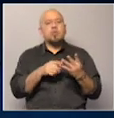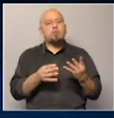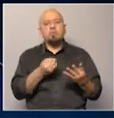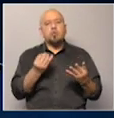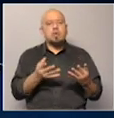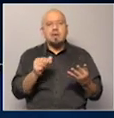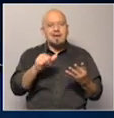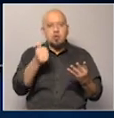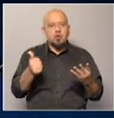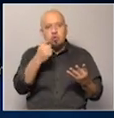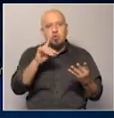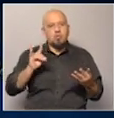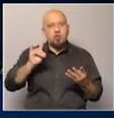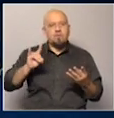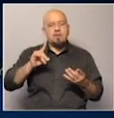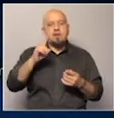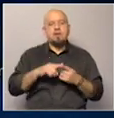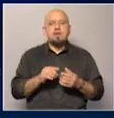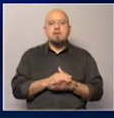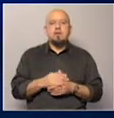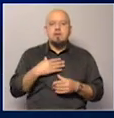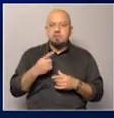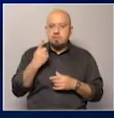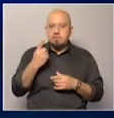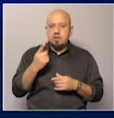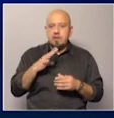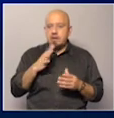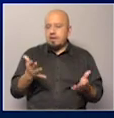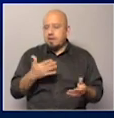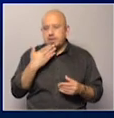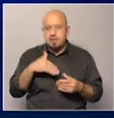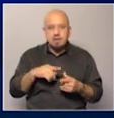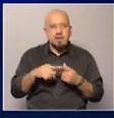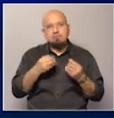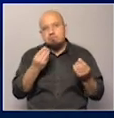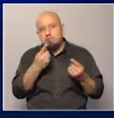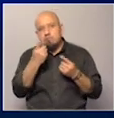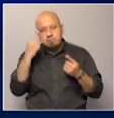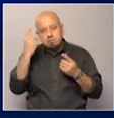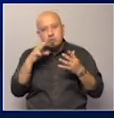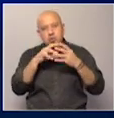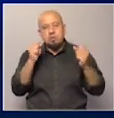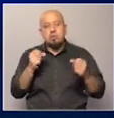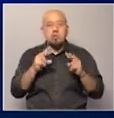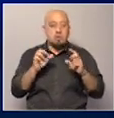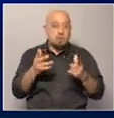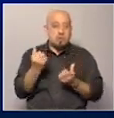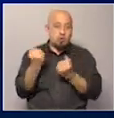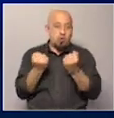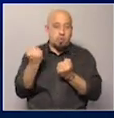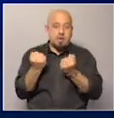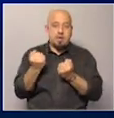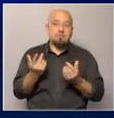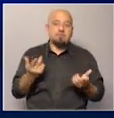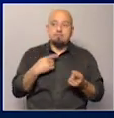claves para interpretar el resultado ahí sí yo creo que principalmente tenemos que entender este triunfo se explica realmente por la variable económica se asocia